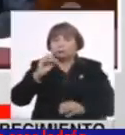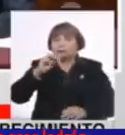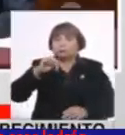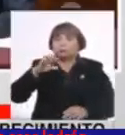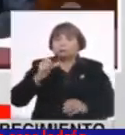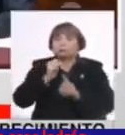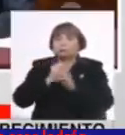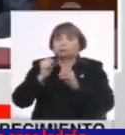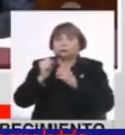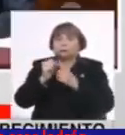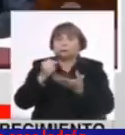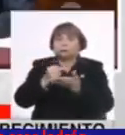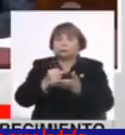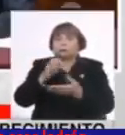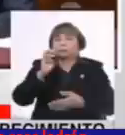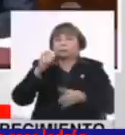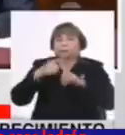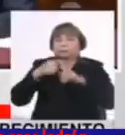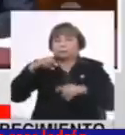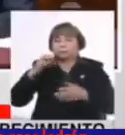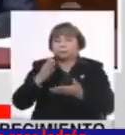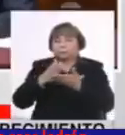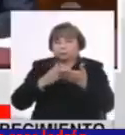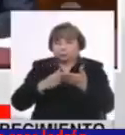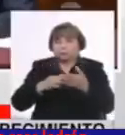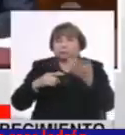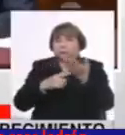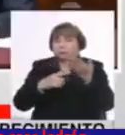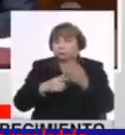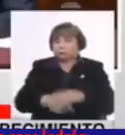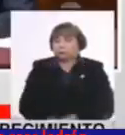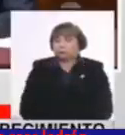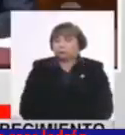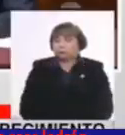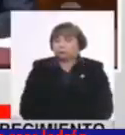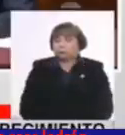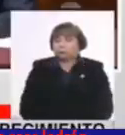social del expediente técnico, una parte del expediente técnico.